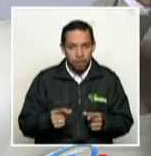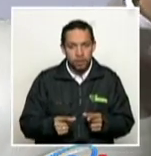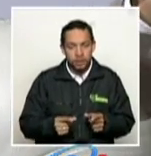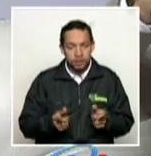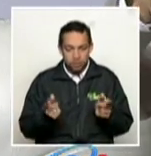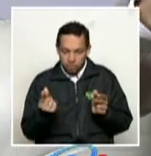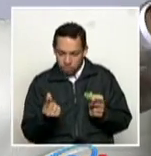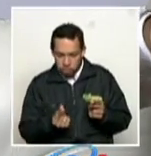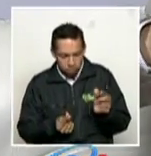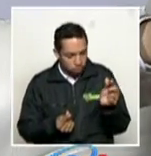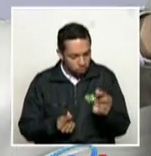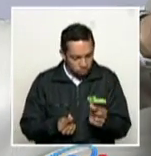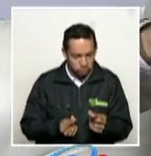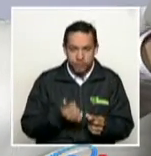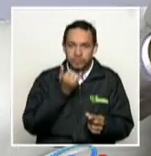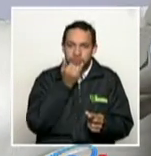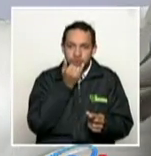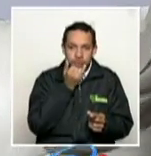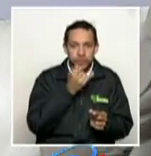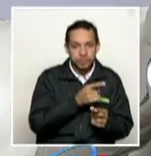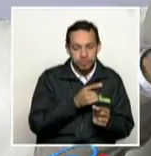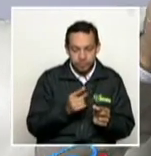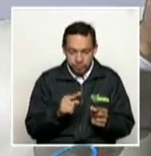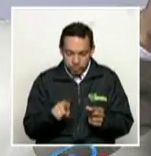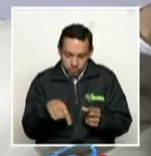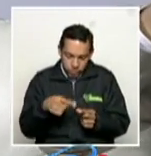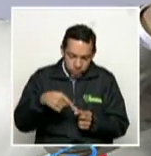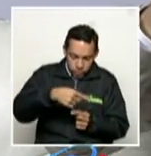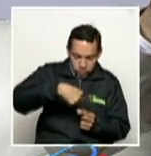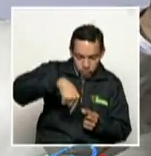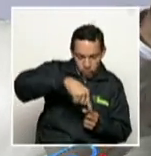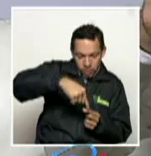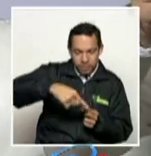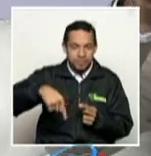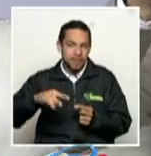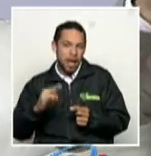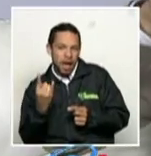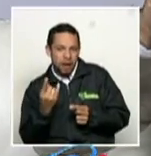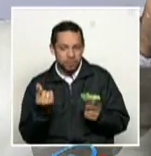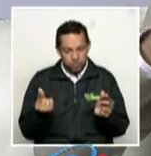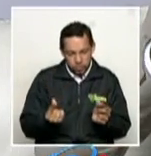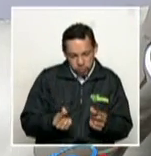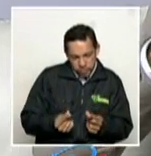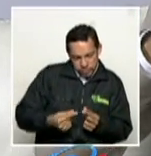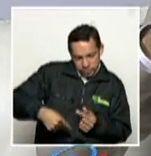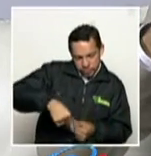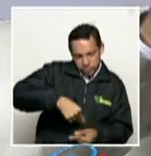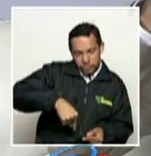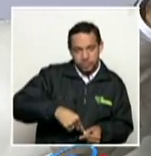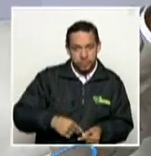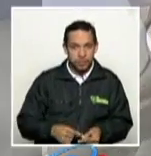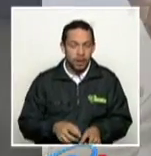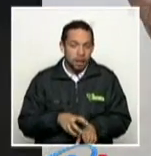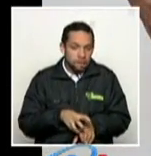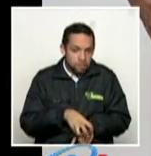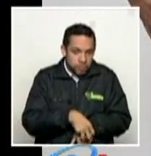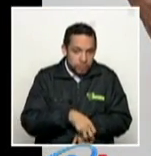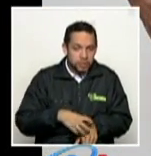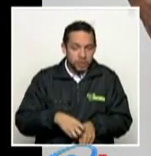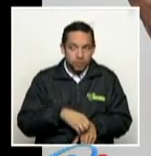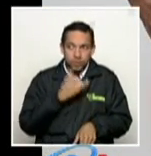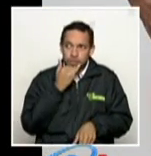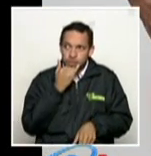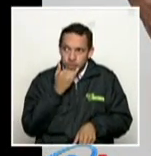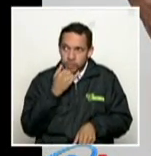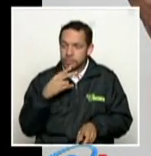hay un tubito. Y ese tubito se puede doblar, puede tener un pliegue, puede tener mil cosas que hace que no haya un buen flujo de